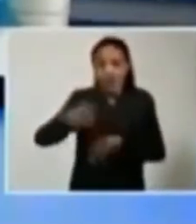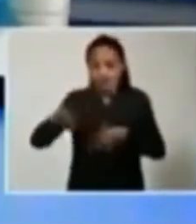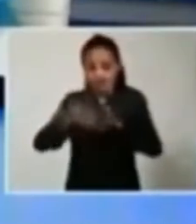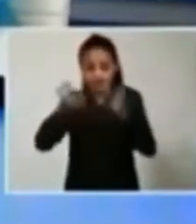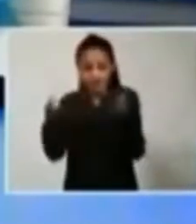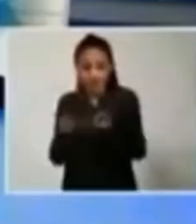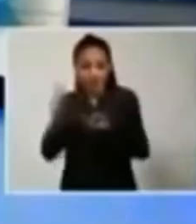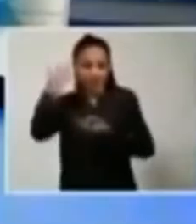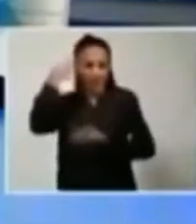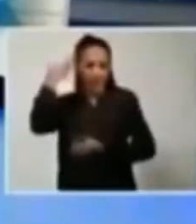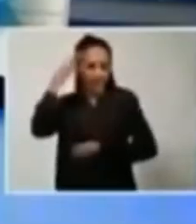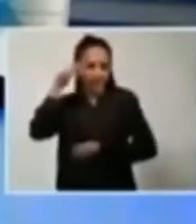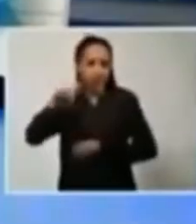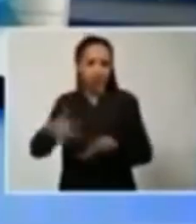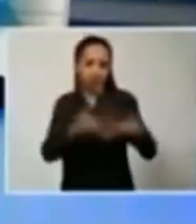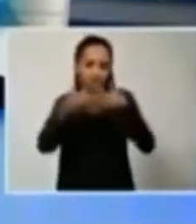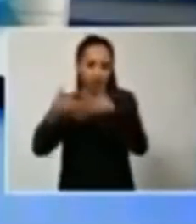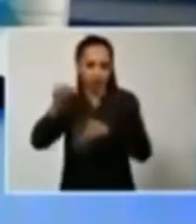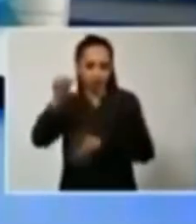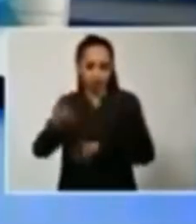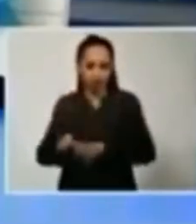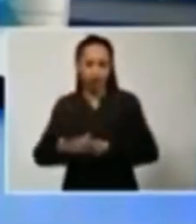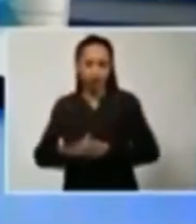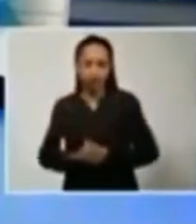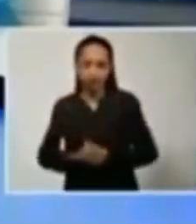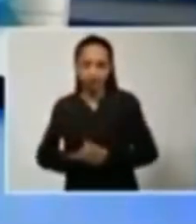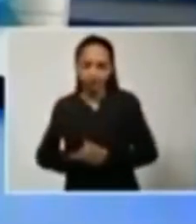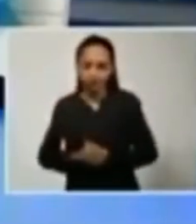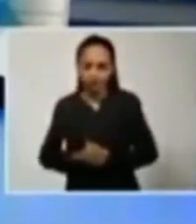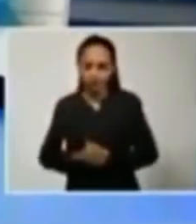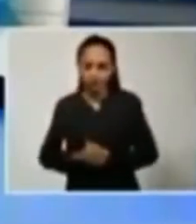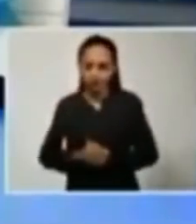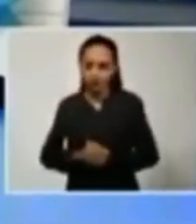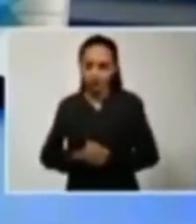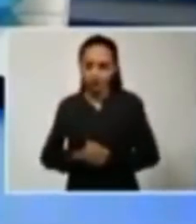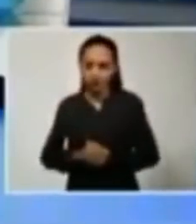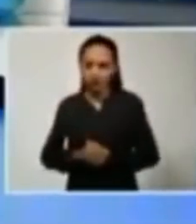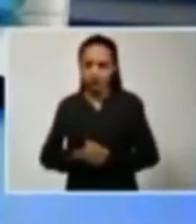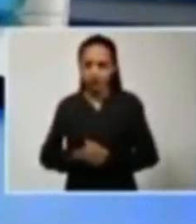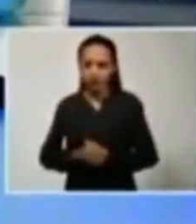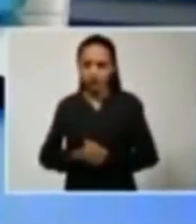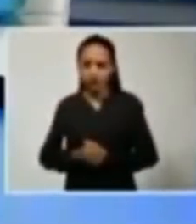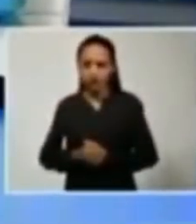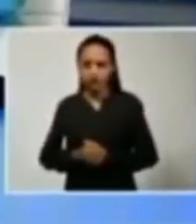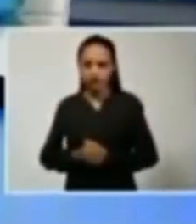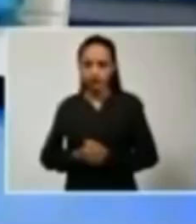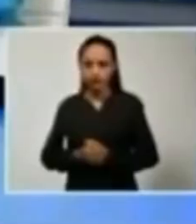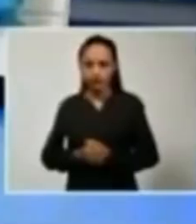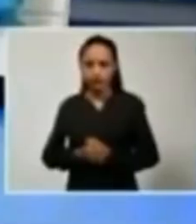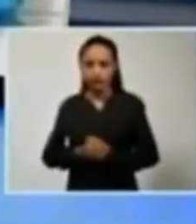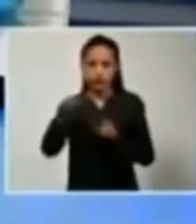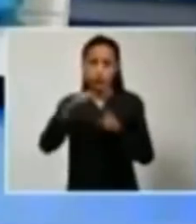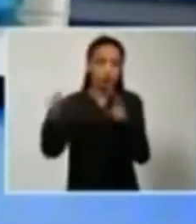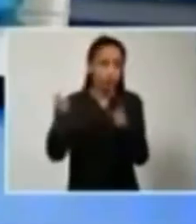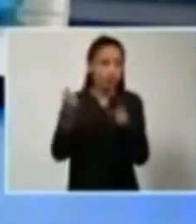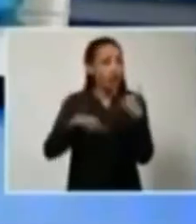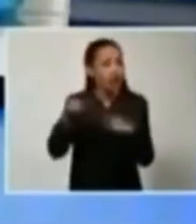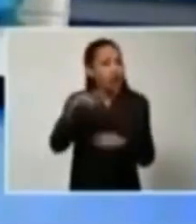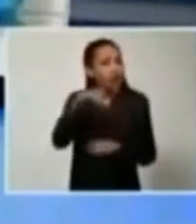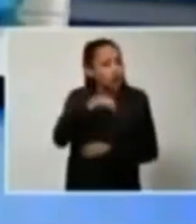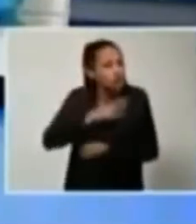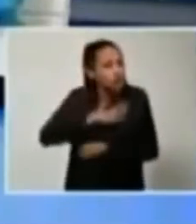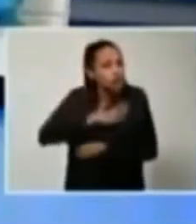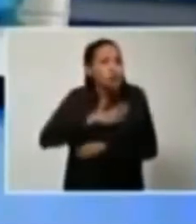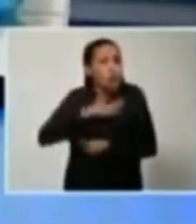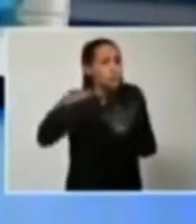embajada de Estados Unidos en La Habana durante el gobierno de Donald Trump. Sí, claro. Utilizan un tema sensible para las miles de familias